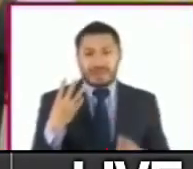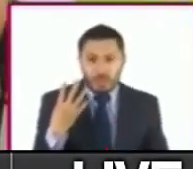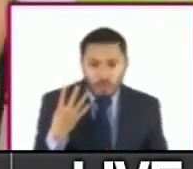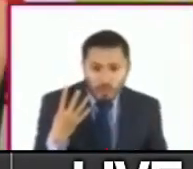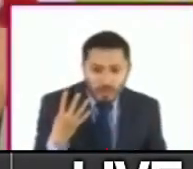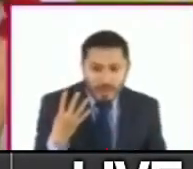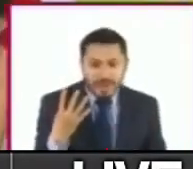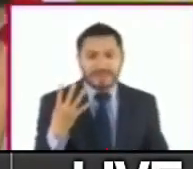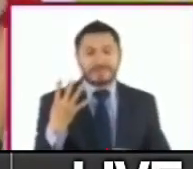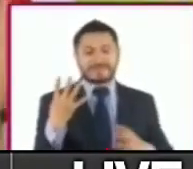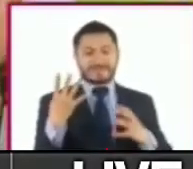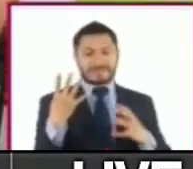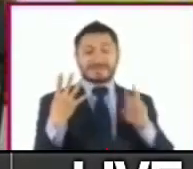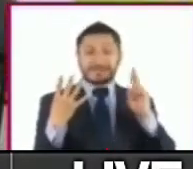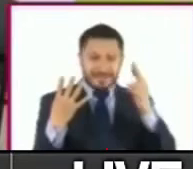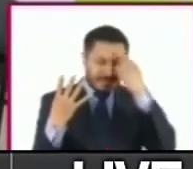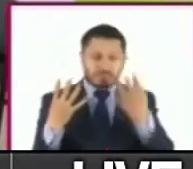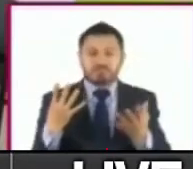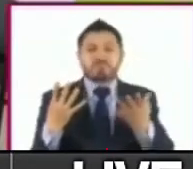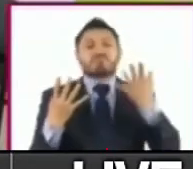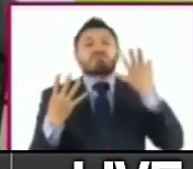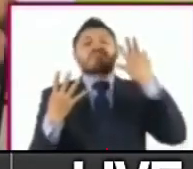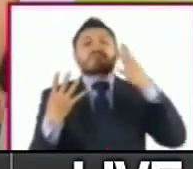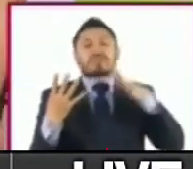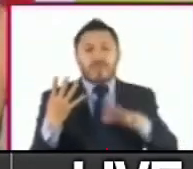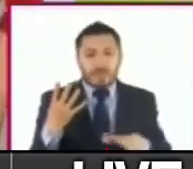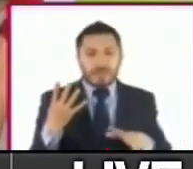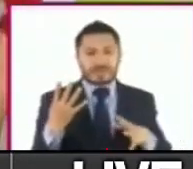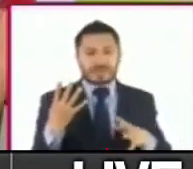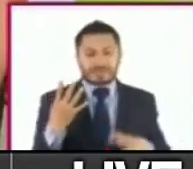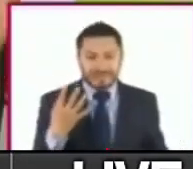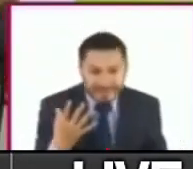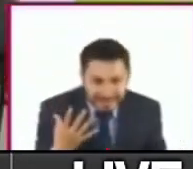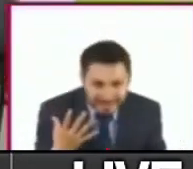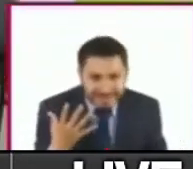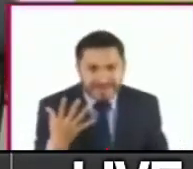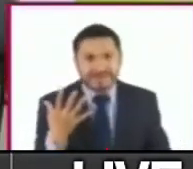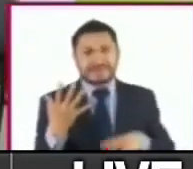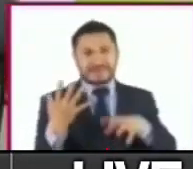4, recuerda respirar. 5,